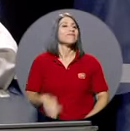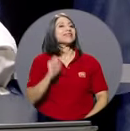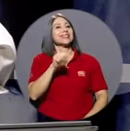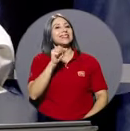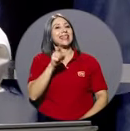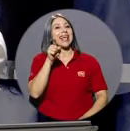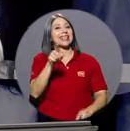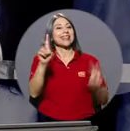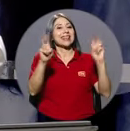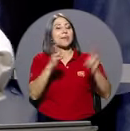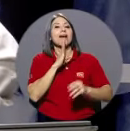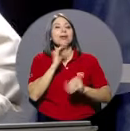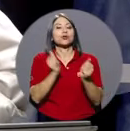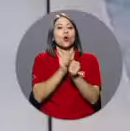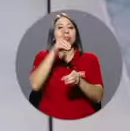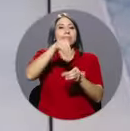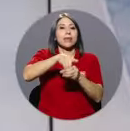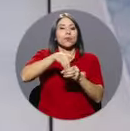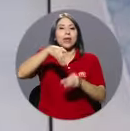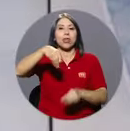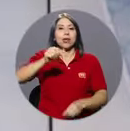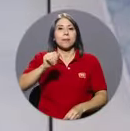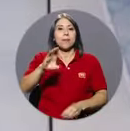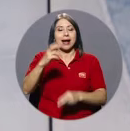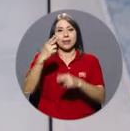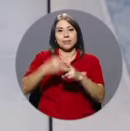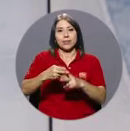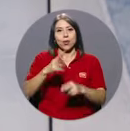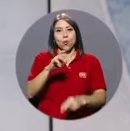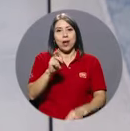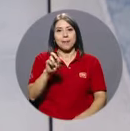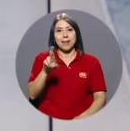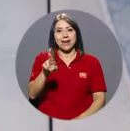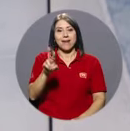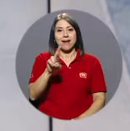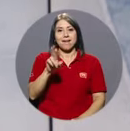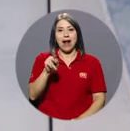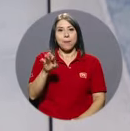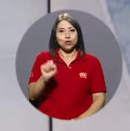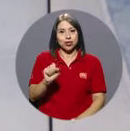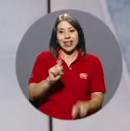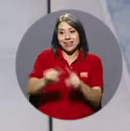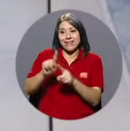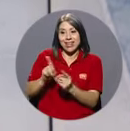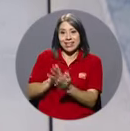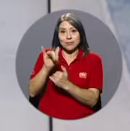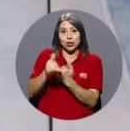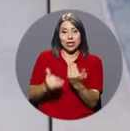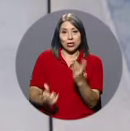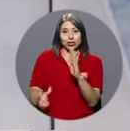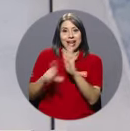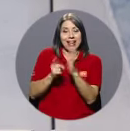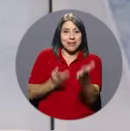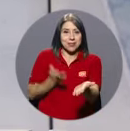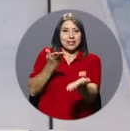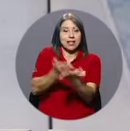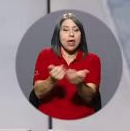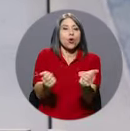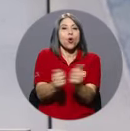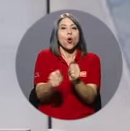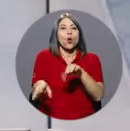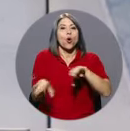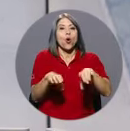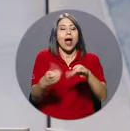mayor. Sí, sobre ese tema conversamos con el diputado del Partido Acción Ciudadana, Wilmer Ramos, quien ha presentado varios proyectos de ley relacionados con